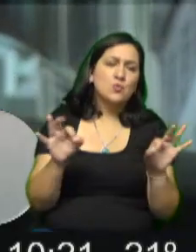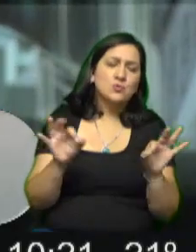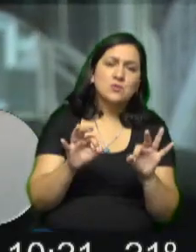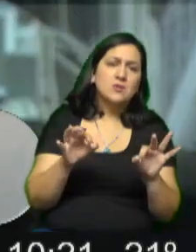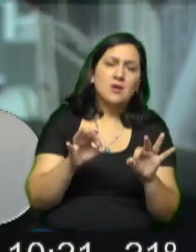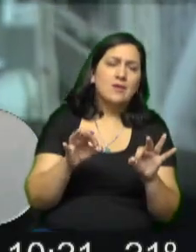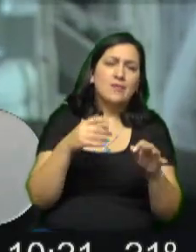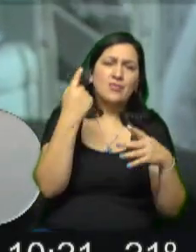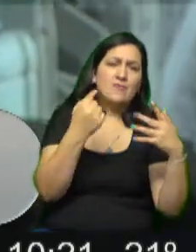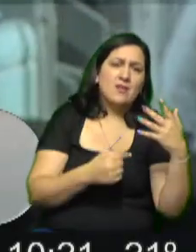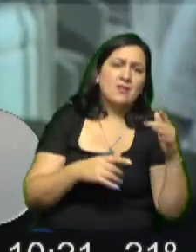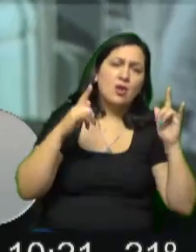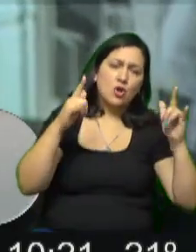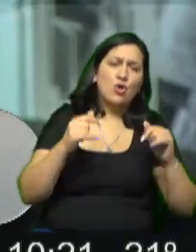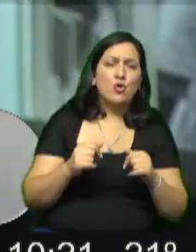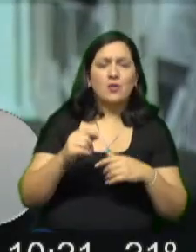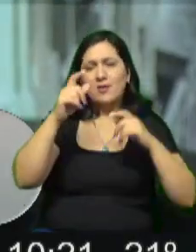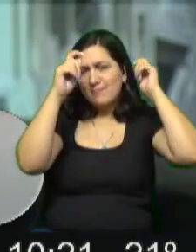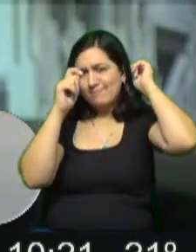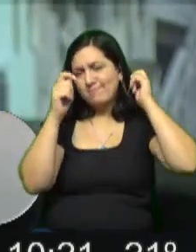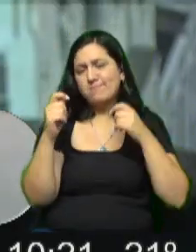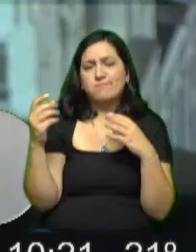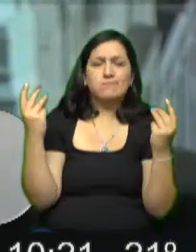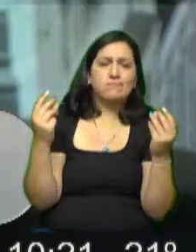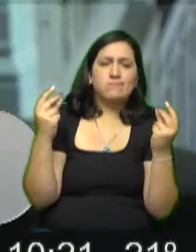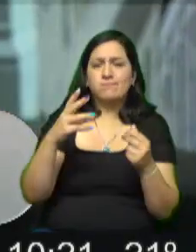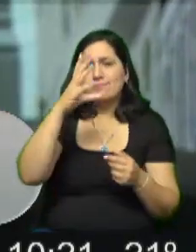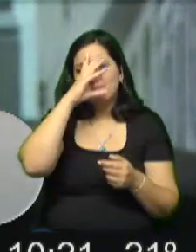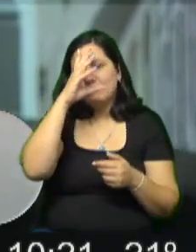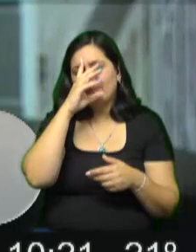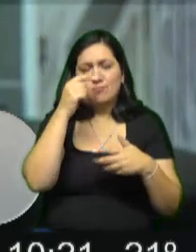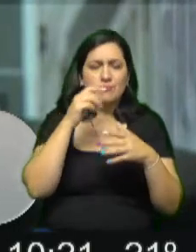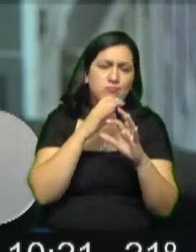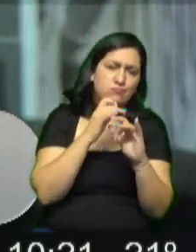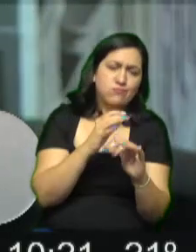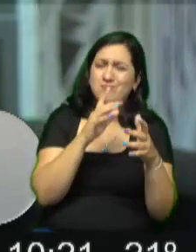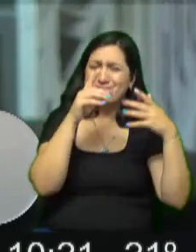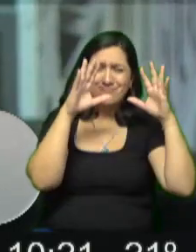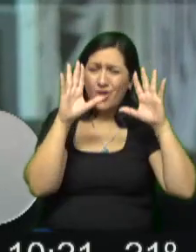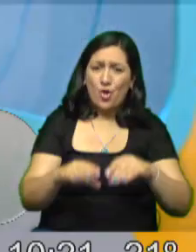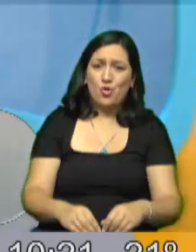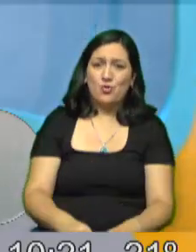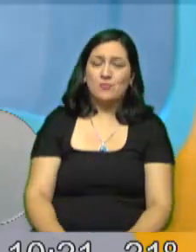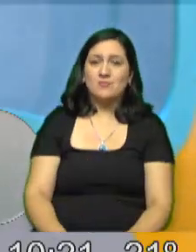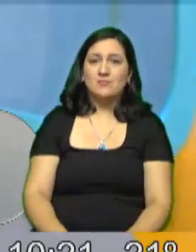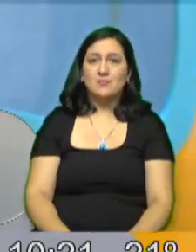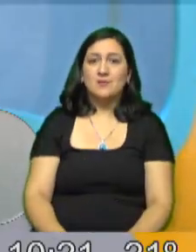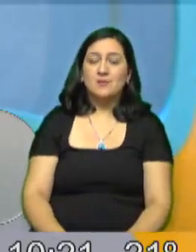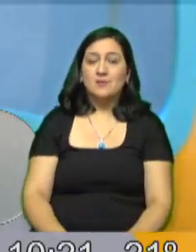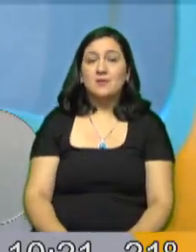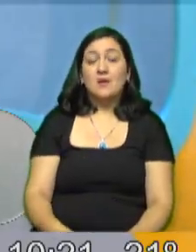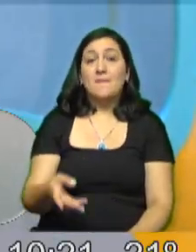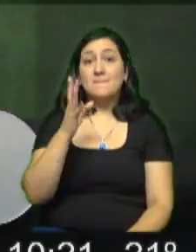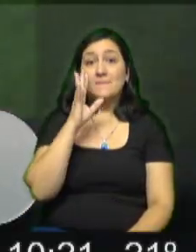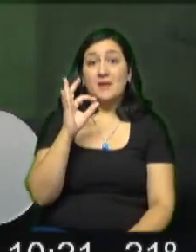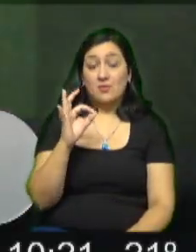folclore, el tango, el rock and roll, el blues, el carnaval, todo. Y yo tengo que estar cerrando esta conversación.